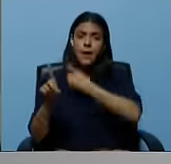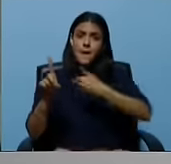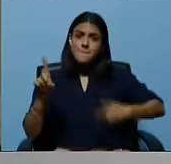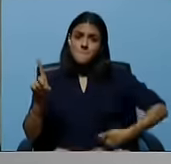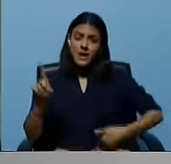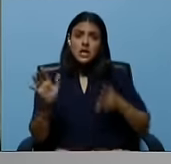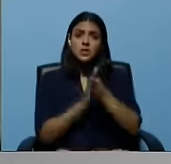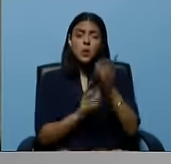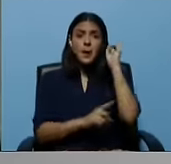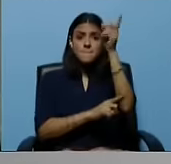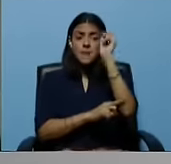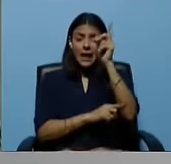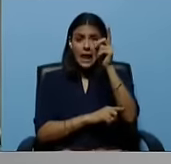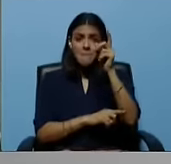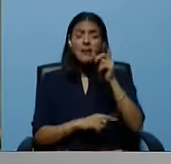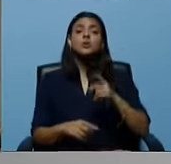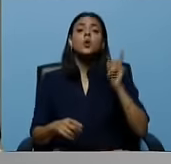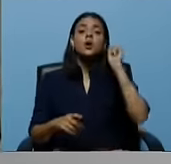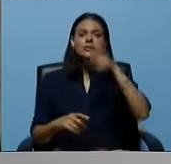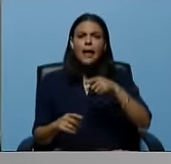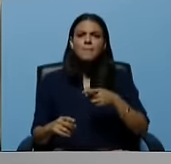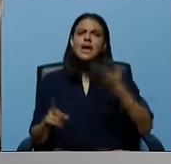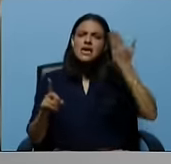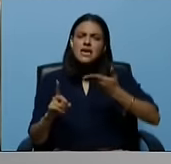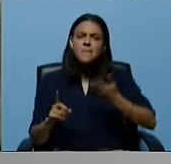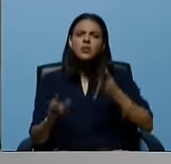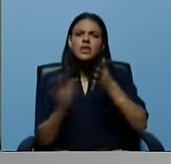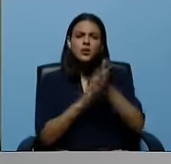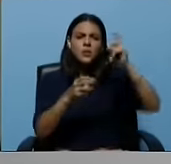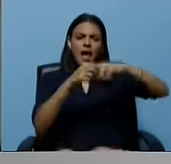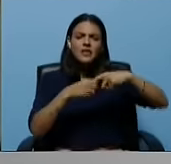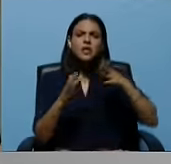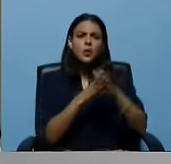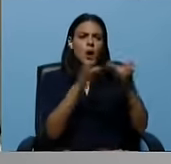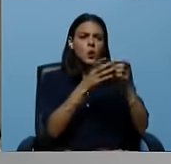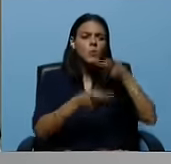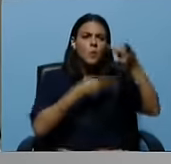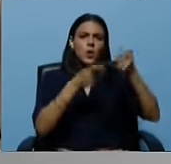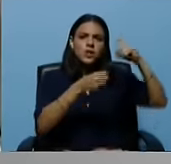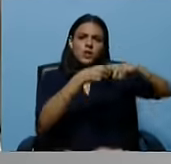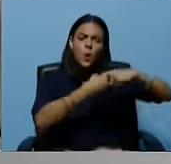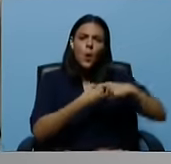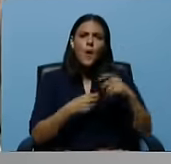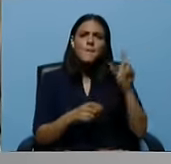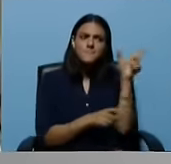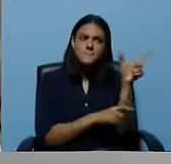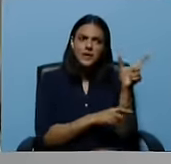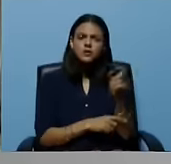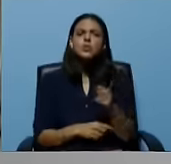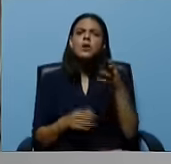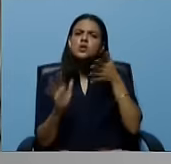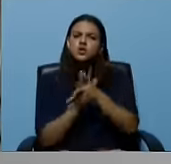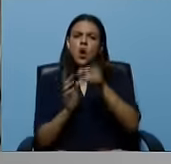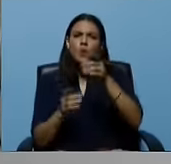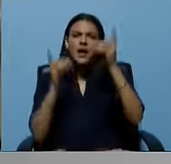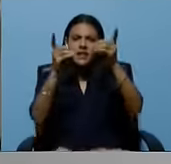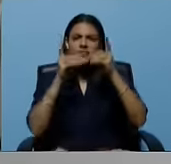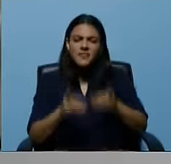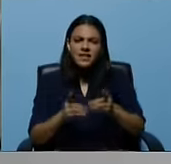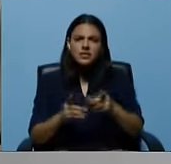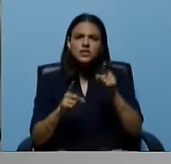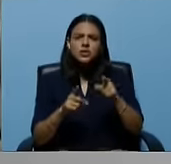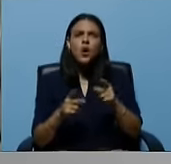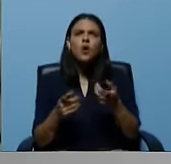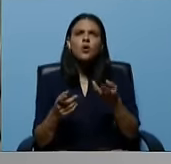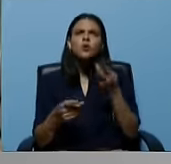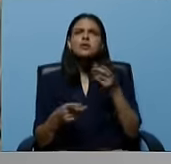del Parlamento como también integrante importante del partido del PSV, con respecto a esta sentencia, en tanto y cuanto también